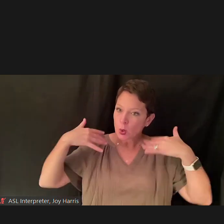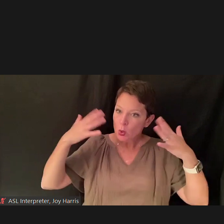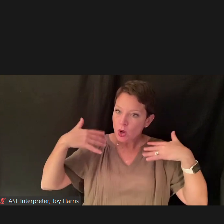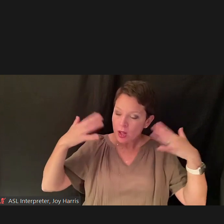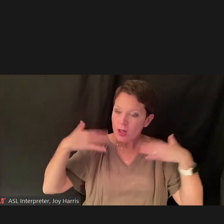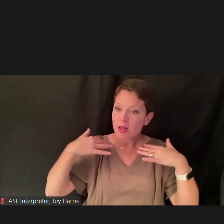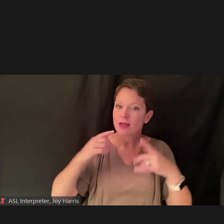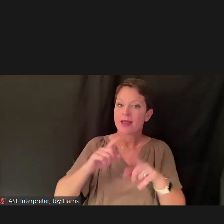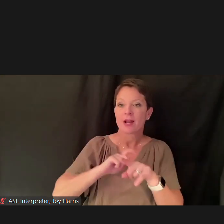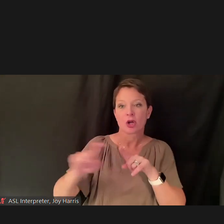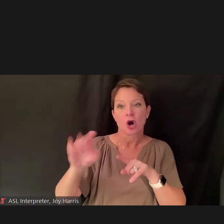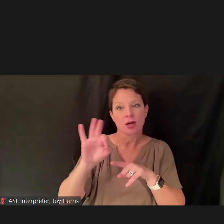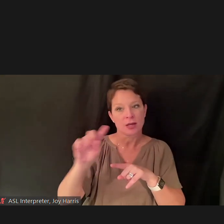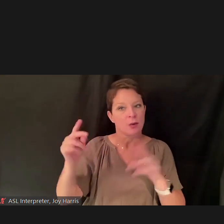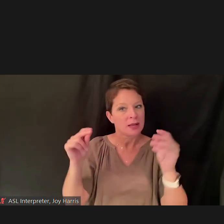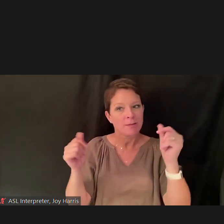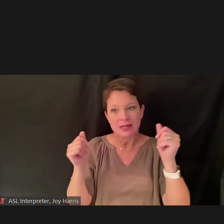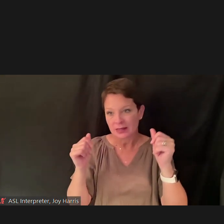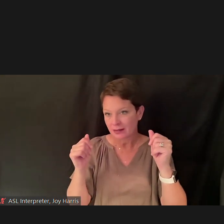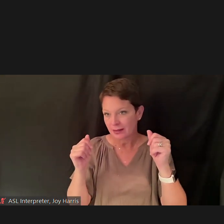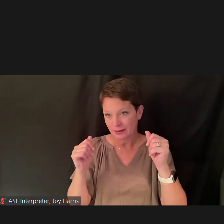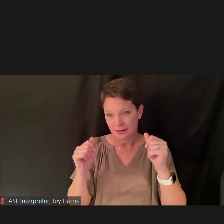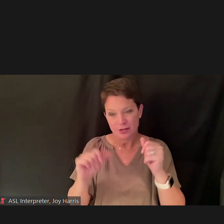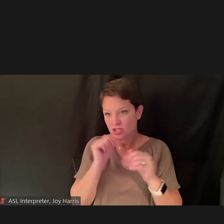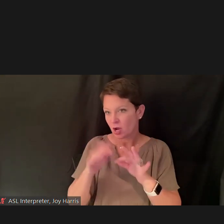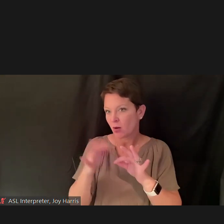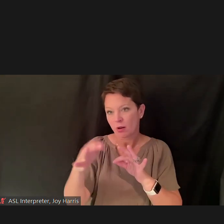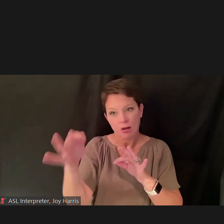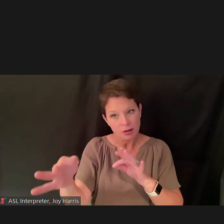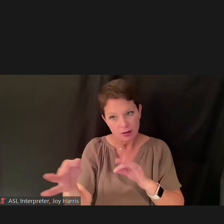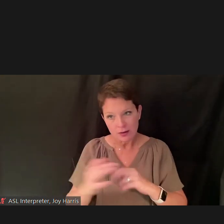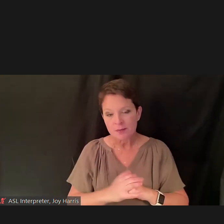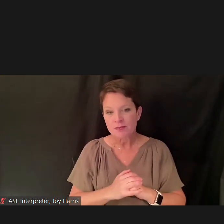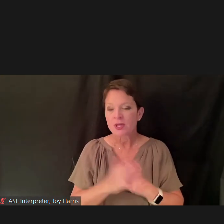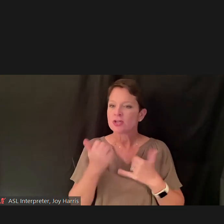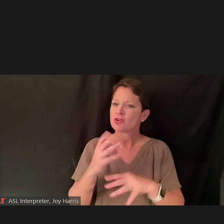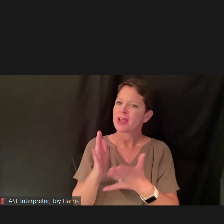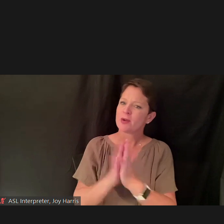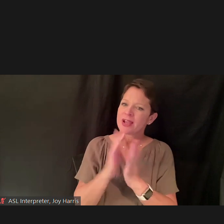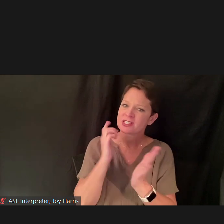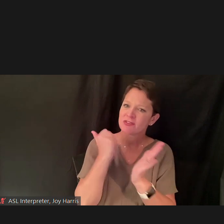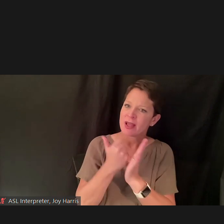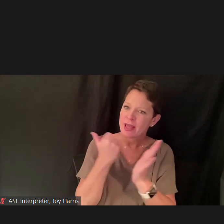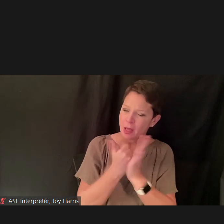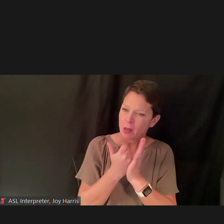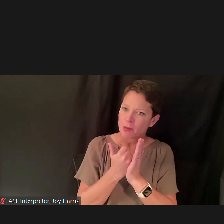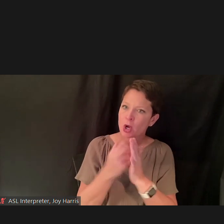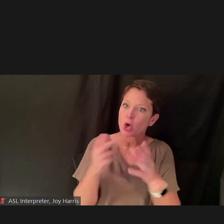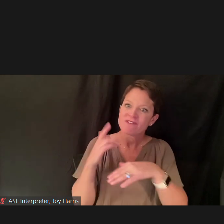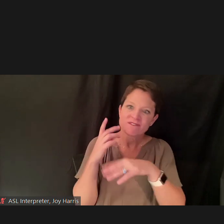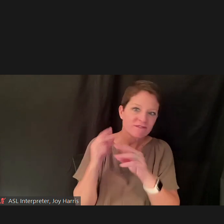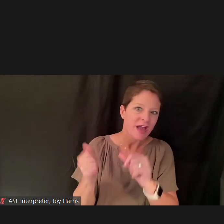es mantenerlos frescos y fuera del calor